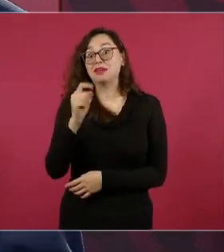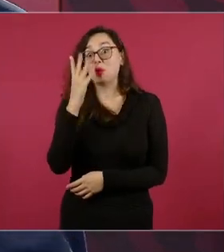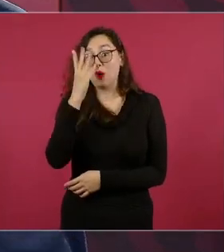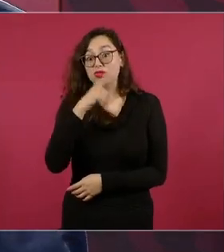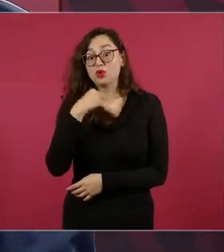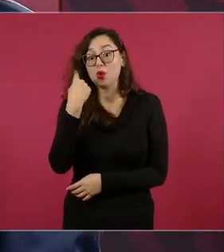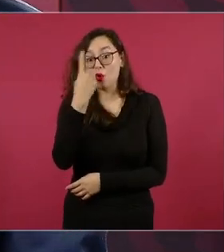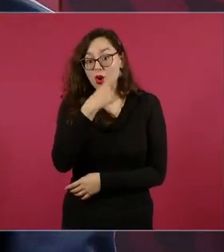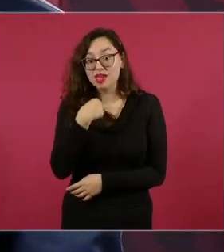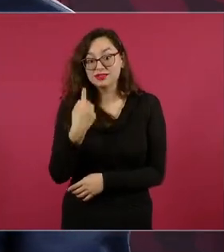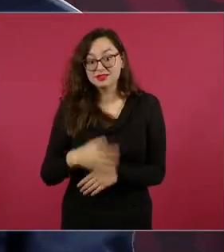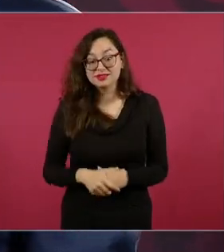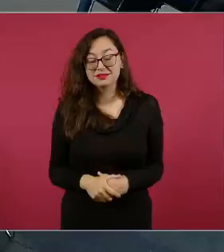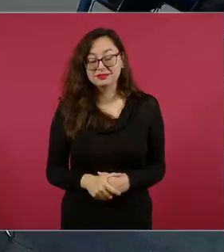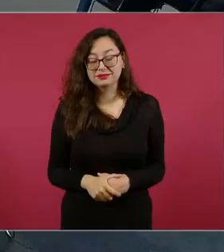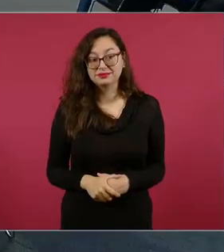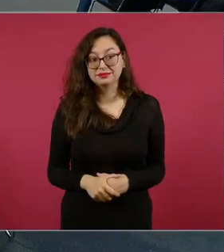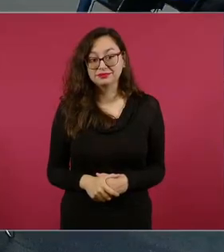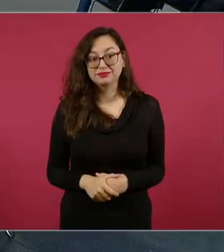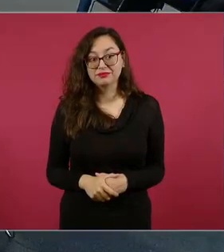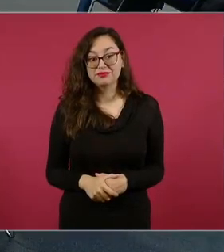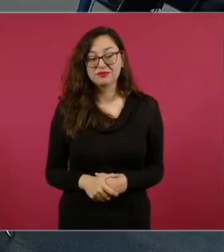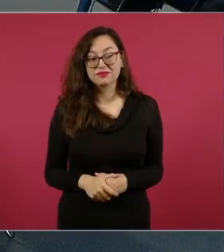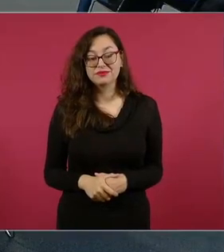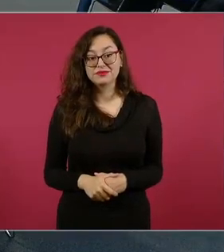Y estando allá,